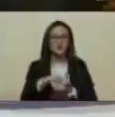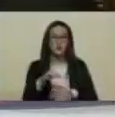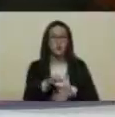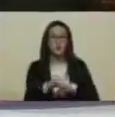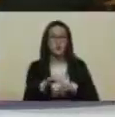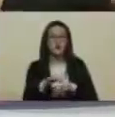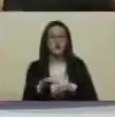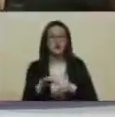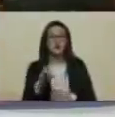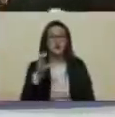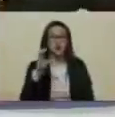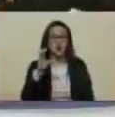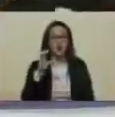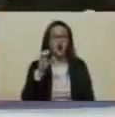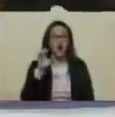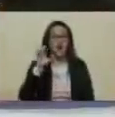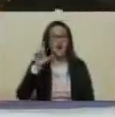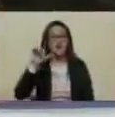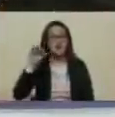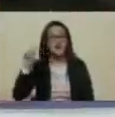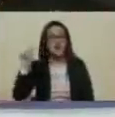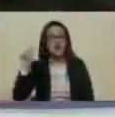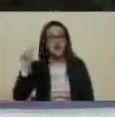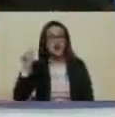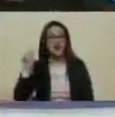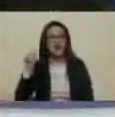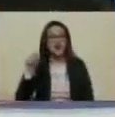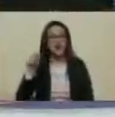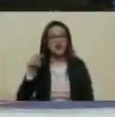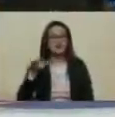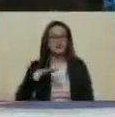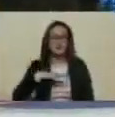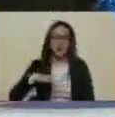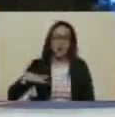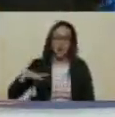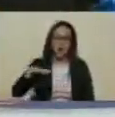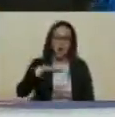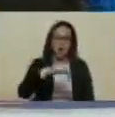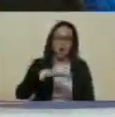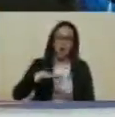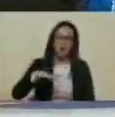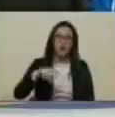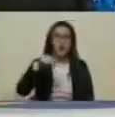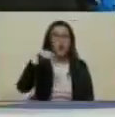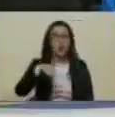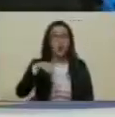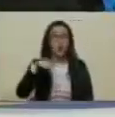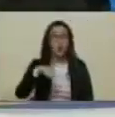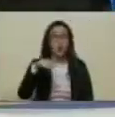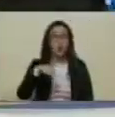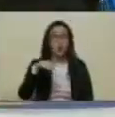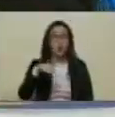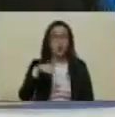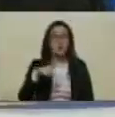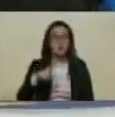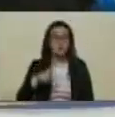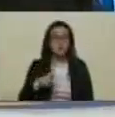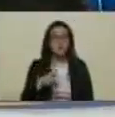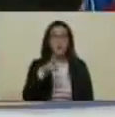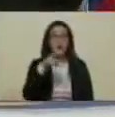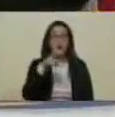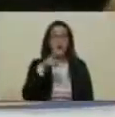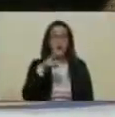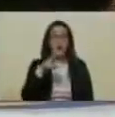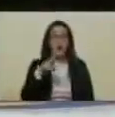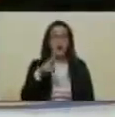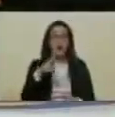municipio Campo Elías, el territorio de Argimiro Gabardón, en donde en el día de hoy estamos inaugurando